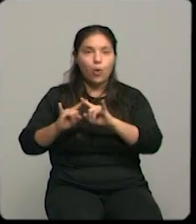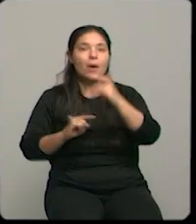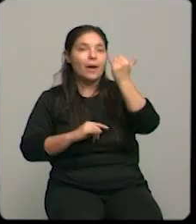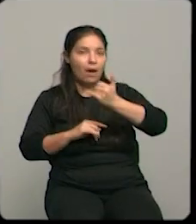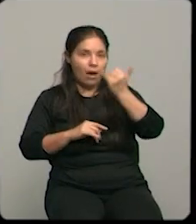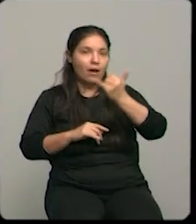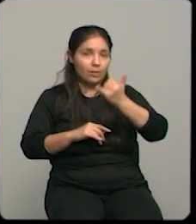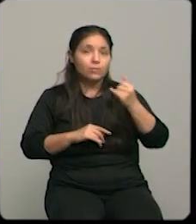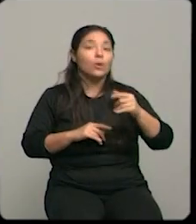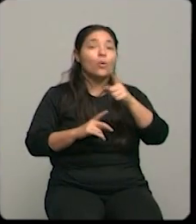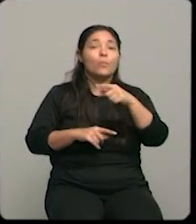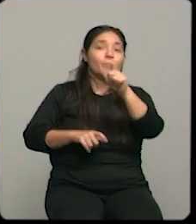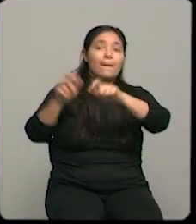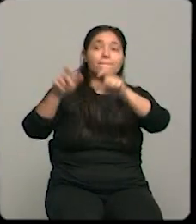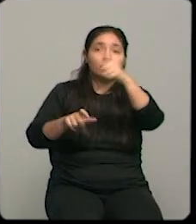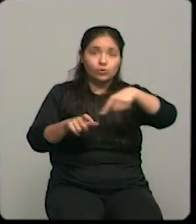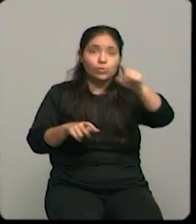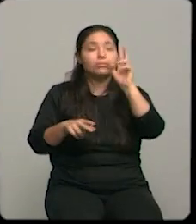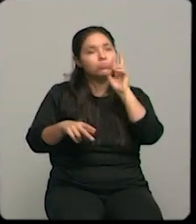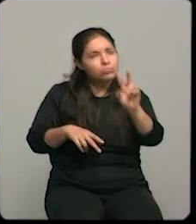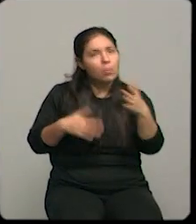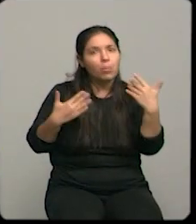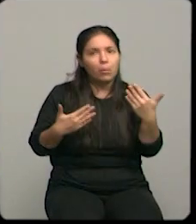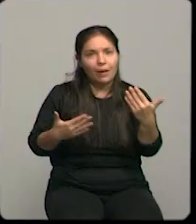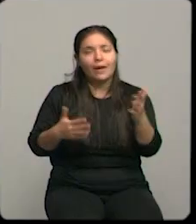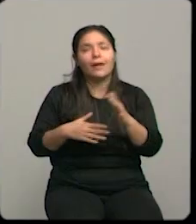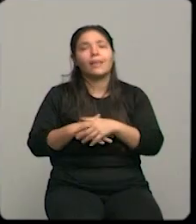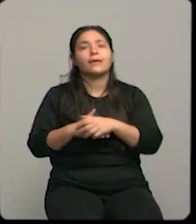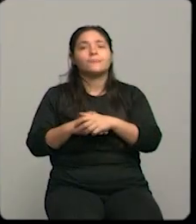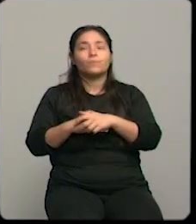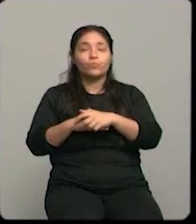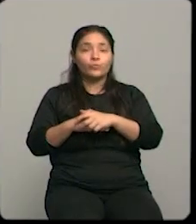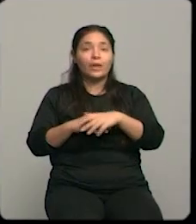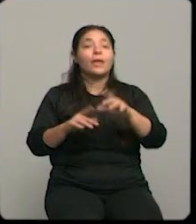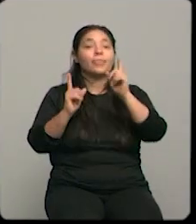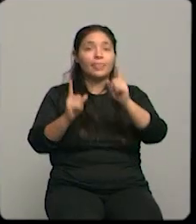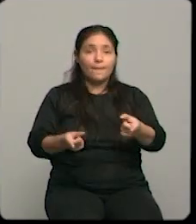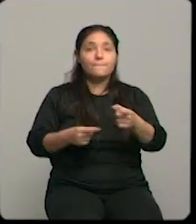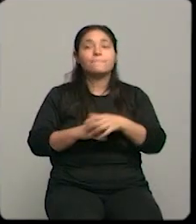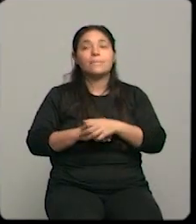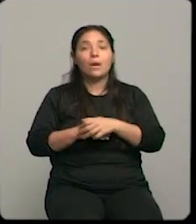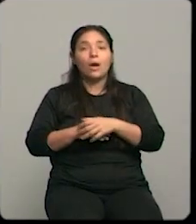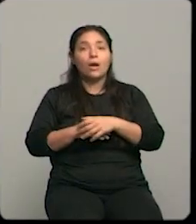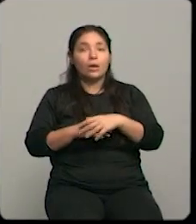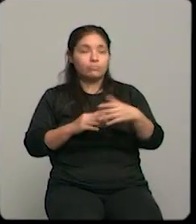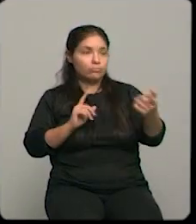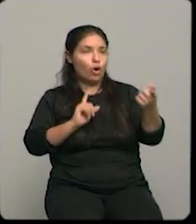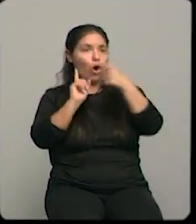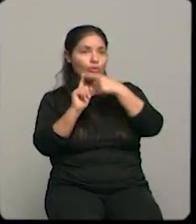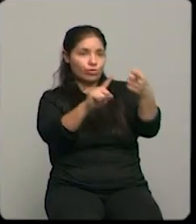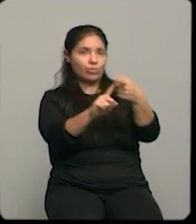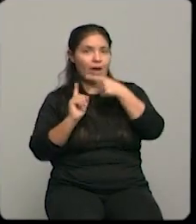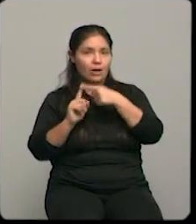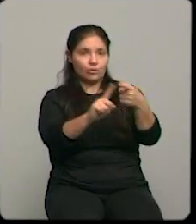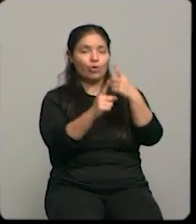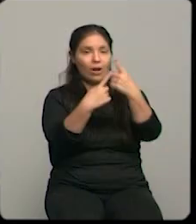como que todos ahí sabemos. puede conocer la gente de pronto cuáles son los espectáculos que se vienen, los shows, los conciertos. No solo eso, sino que también pueden interactuar con nosotros. Qué lindo. Tanto con los